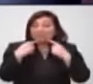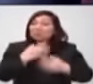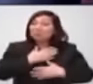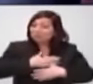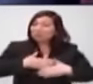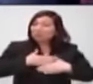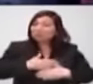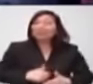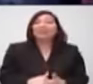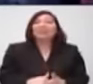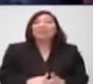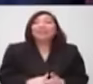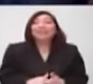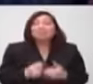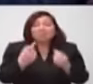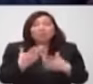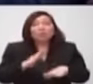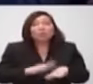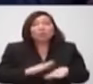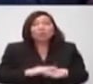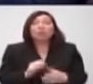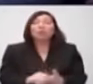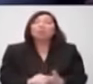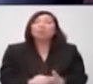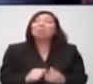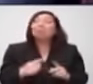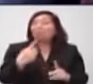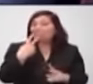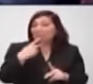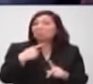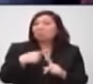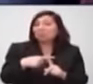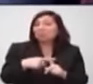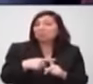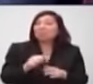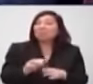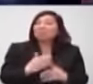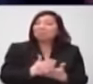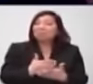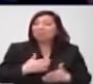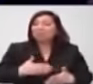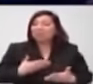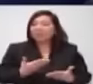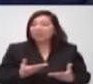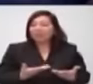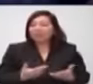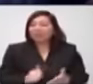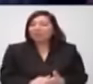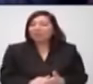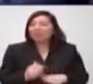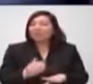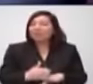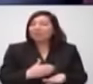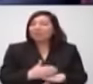¿no? Me sorprende sobremanera, o de manera positiva, mejor dicho, esta planificación de poder armonizar un